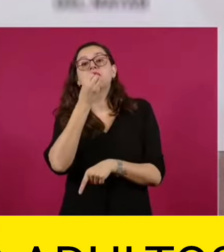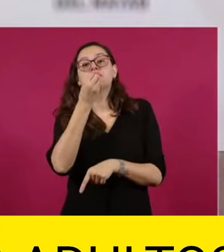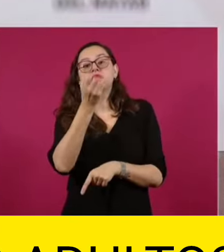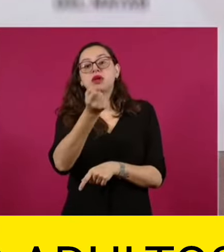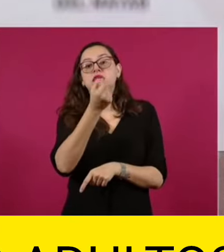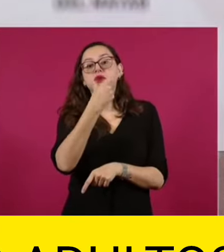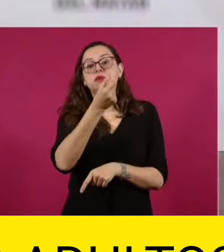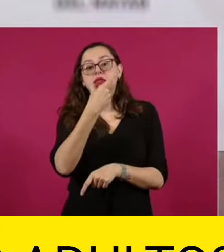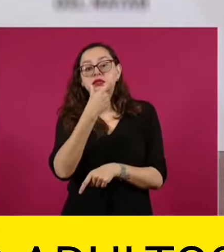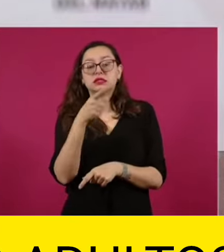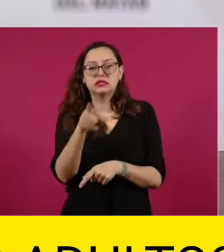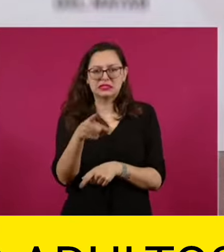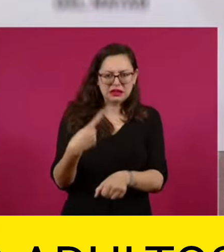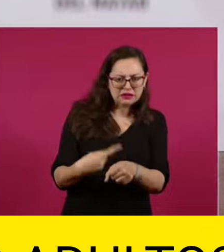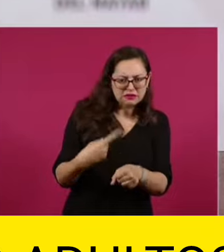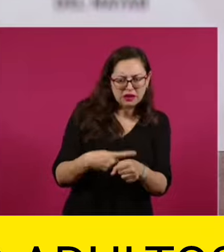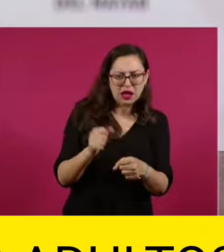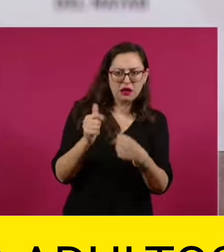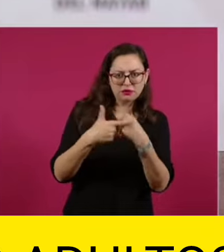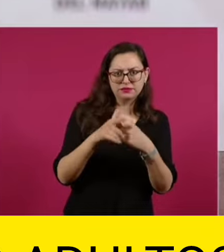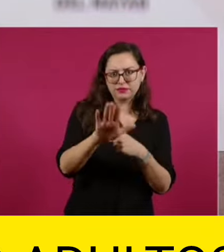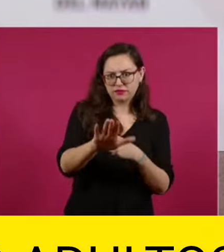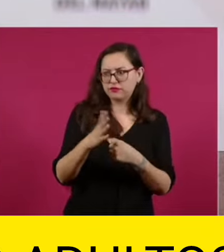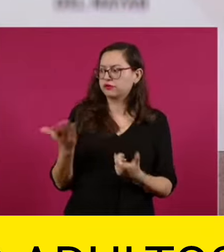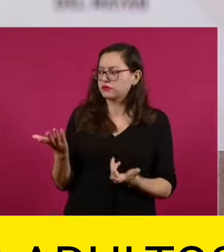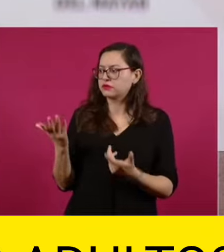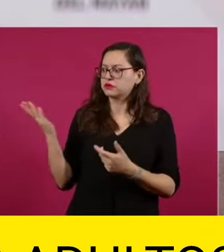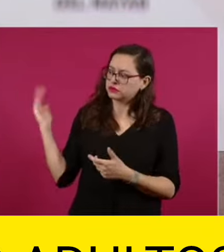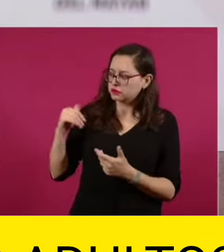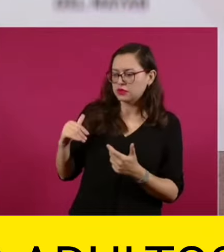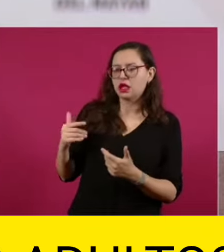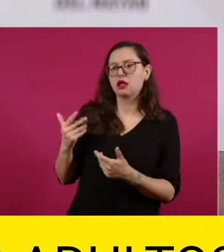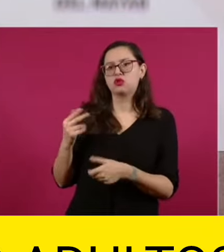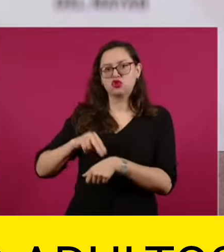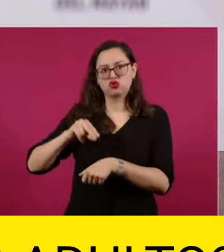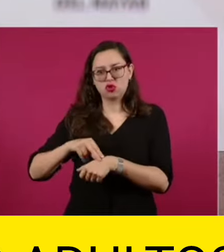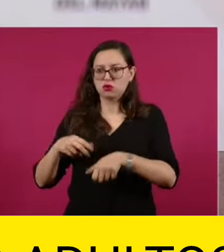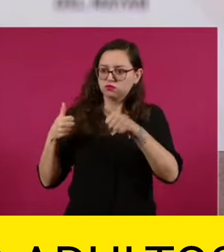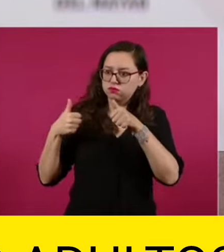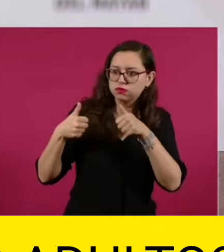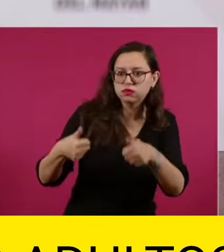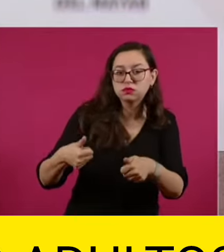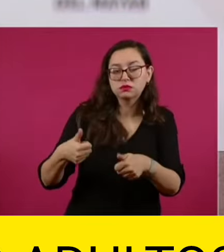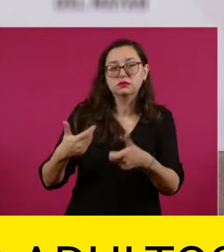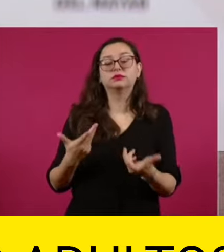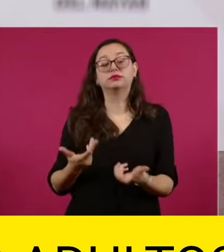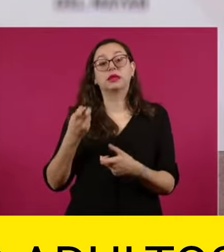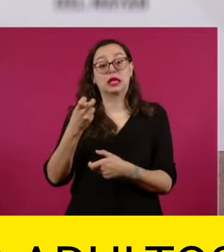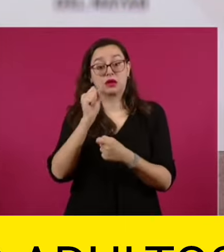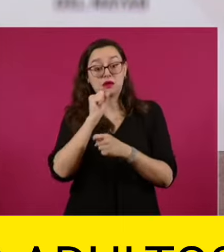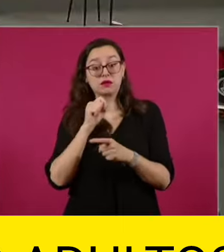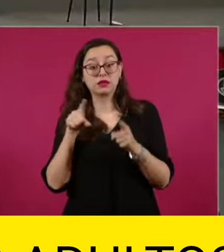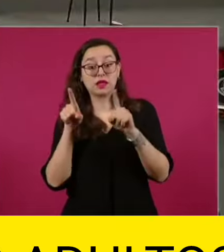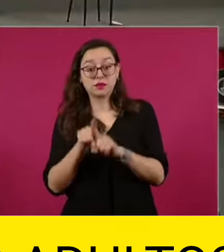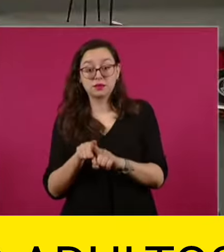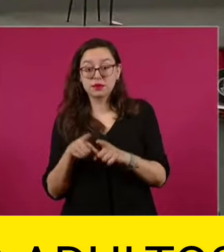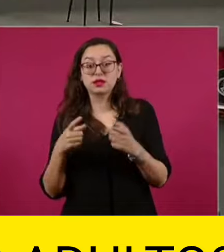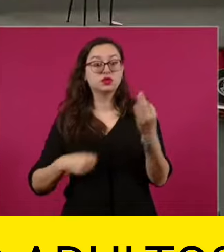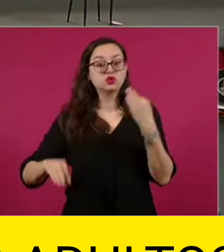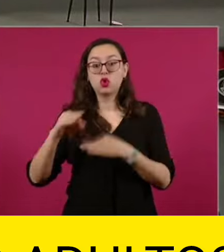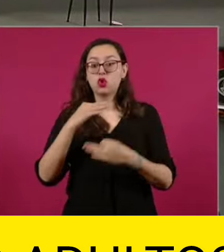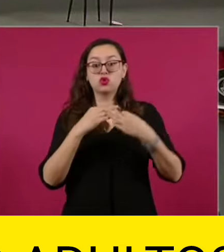atención médica con las unidades móviles de todo el país. También estuvieron apoyando en la parte de salud representantes de todos